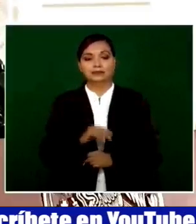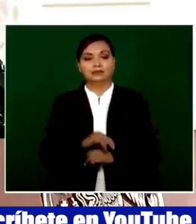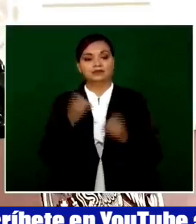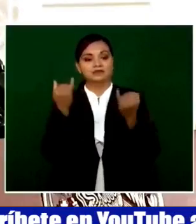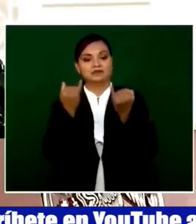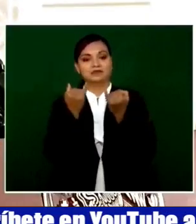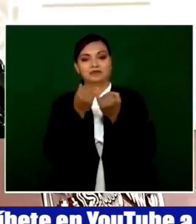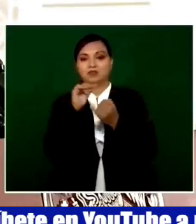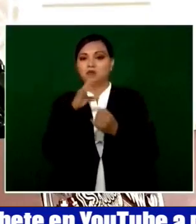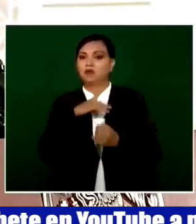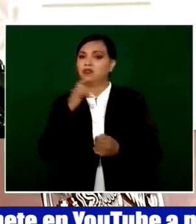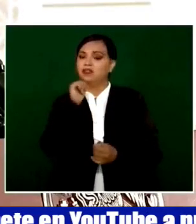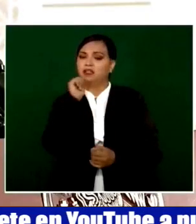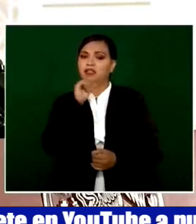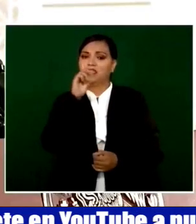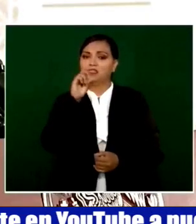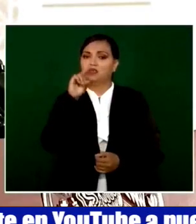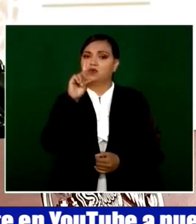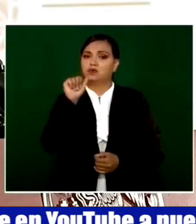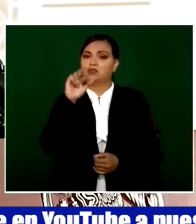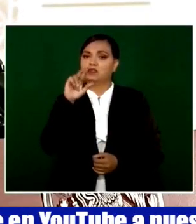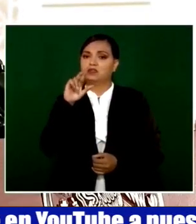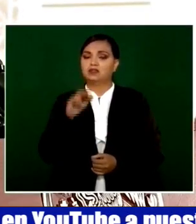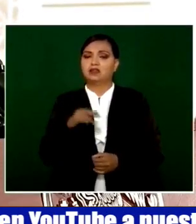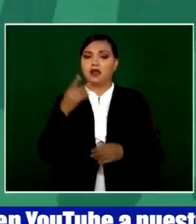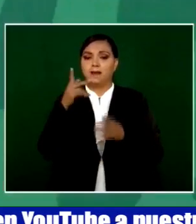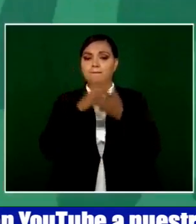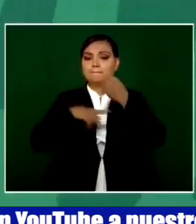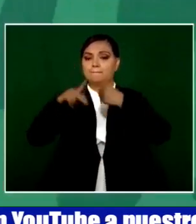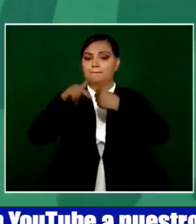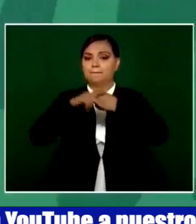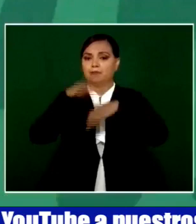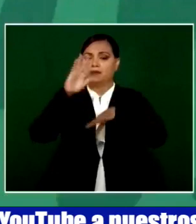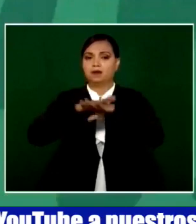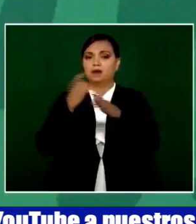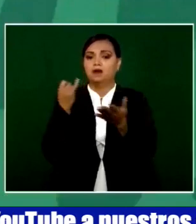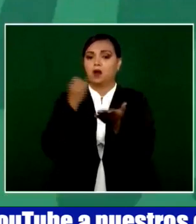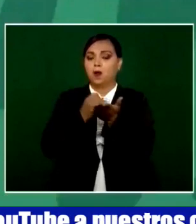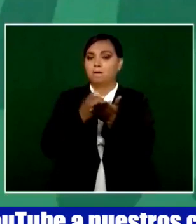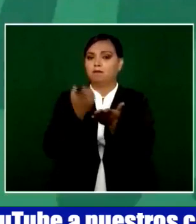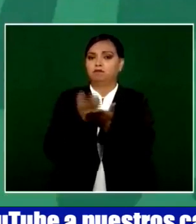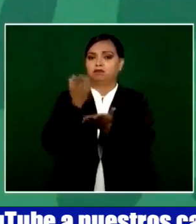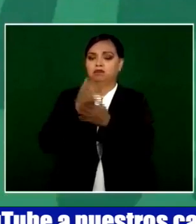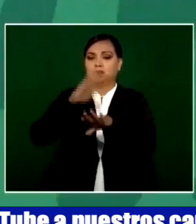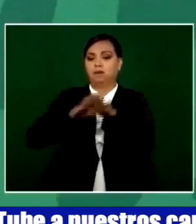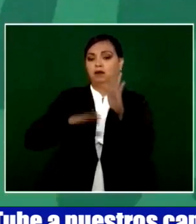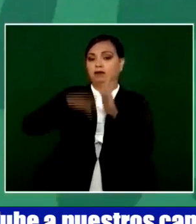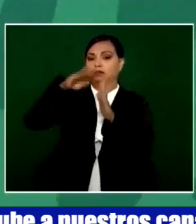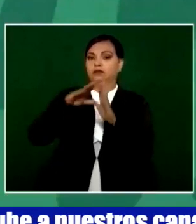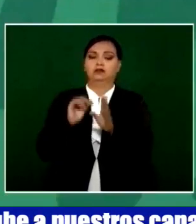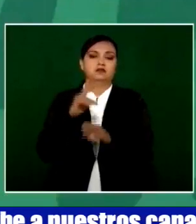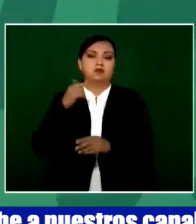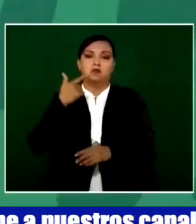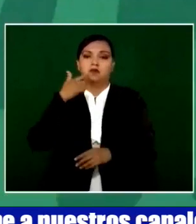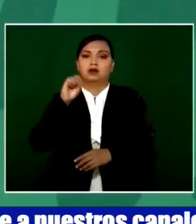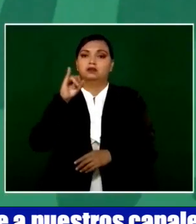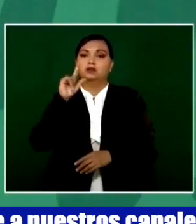sin endeudar al país, sin aumentar impuestos, sin gasolinazos,